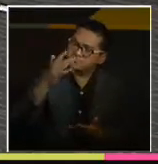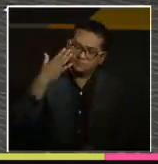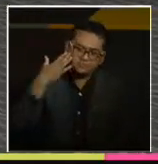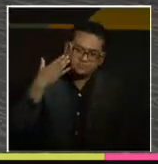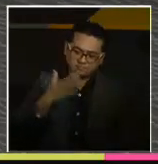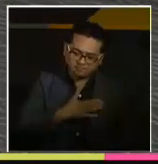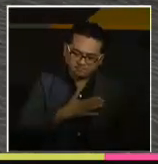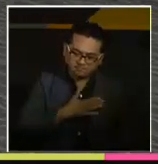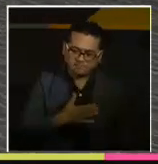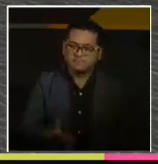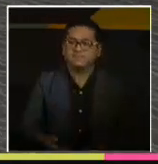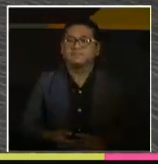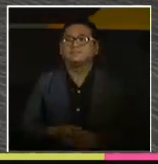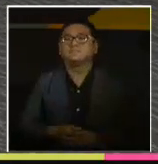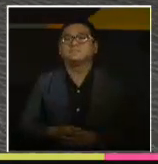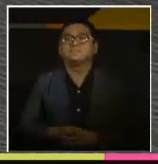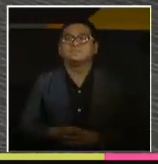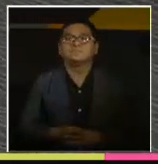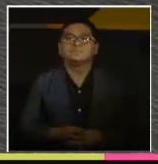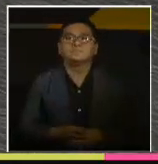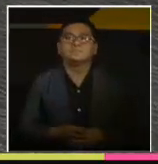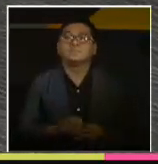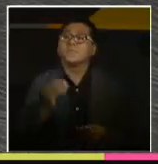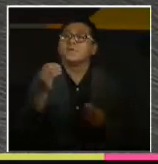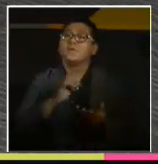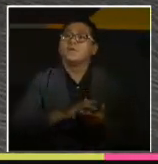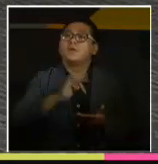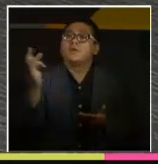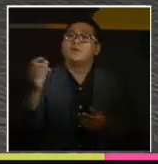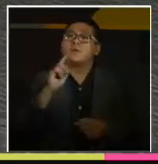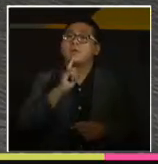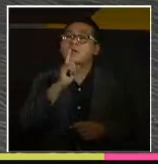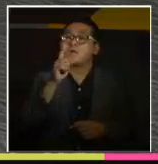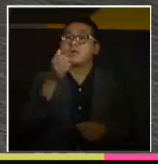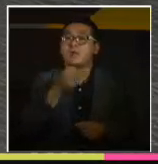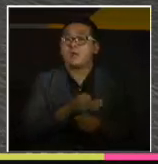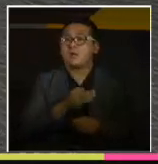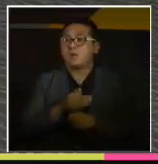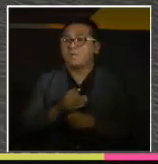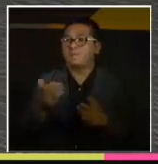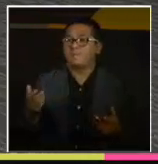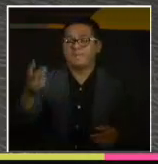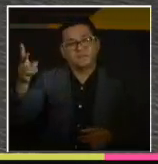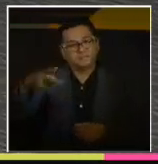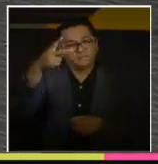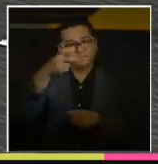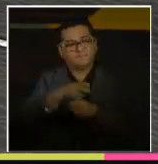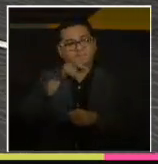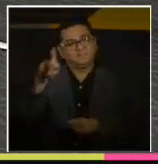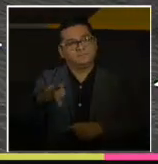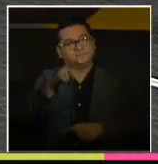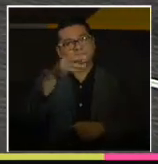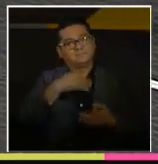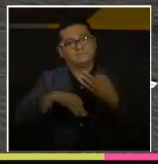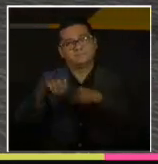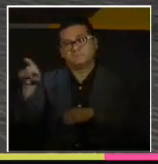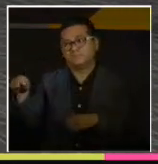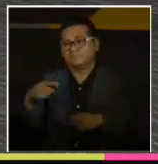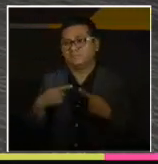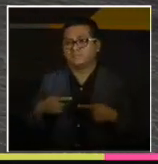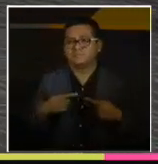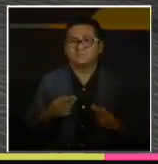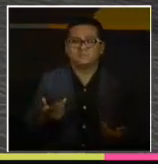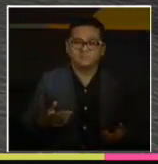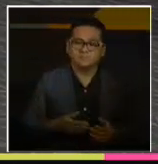amable. Marisa. Muchas gracias. Corresponde ahora la segunda pregunta para todos los